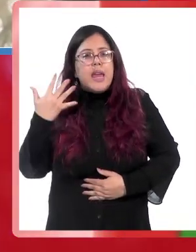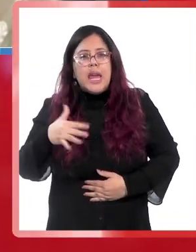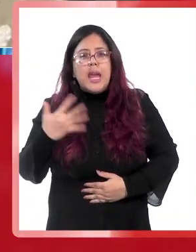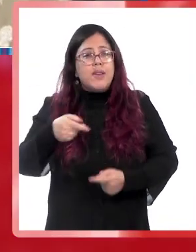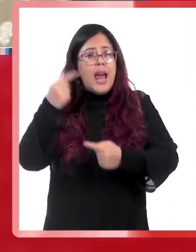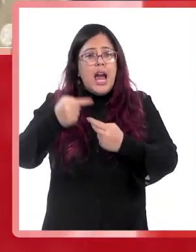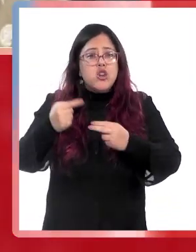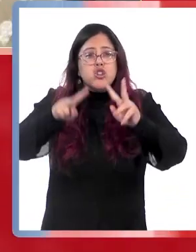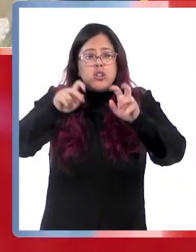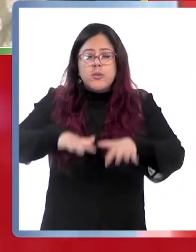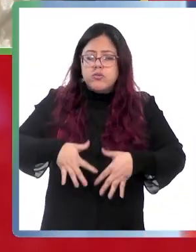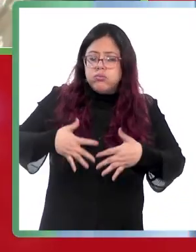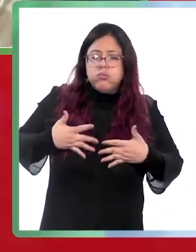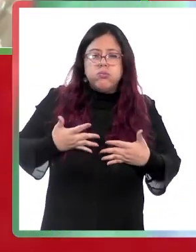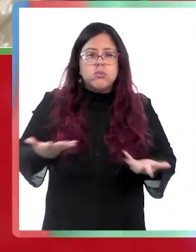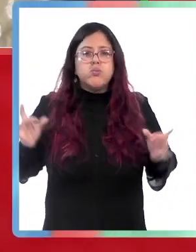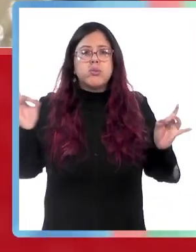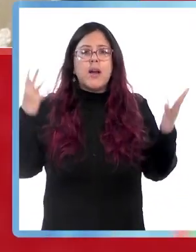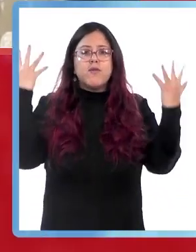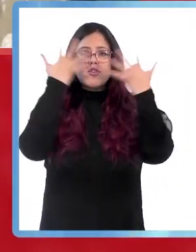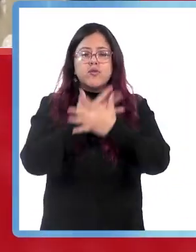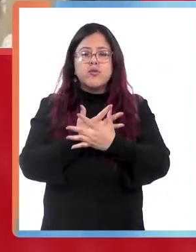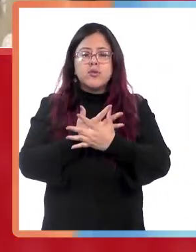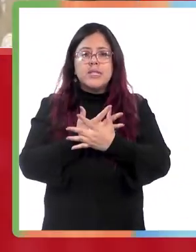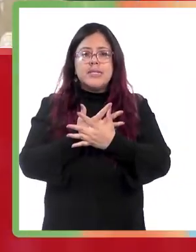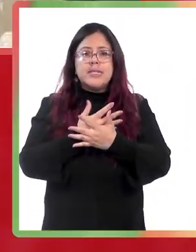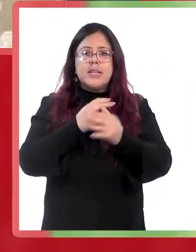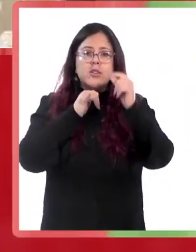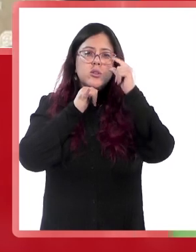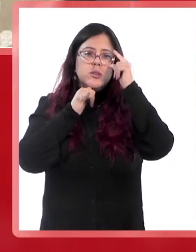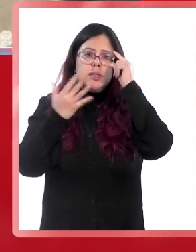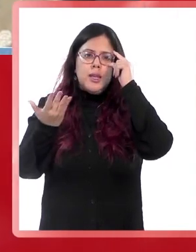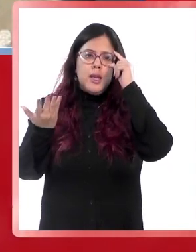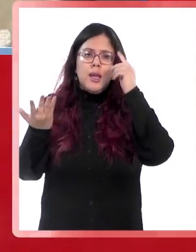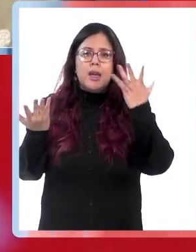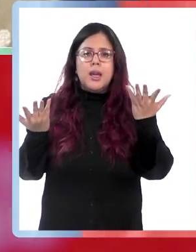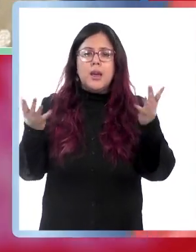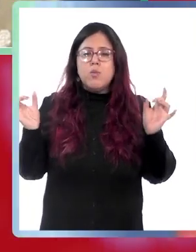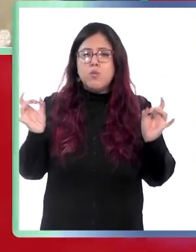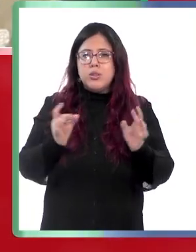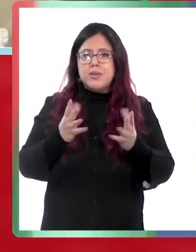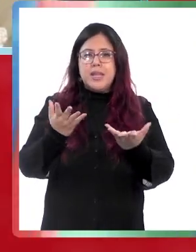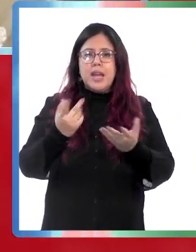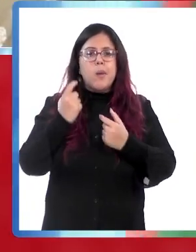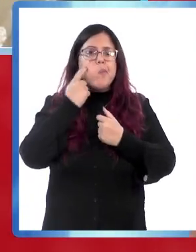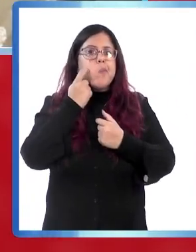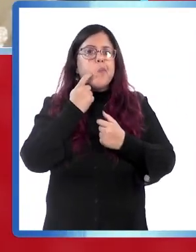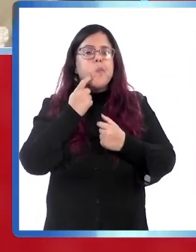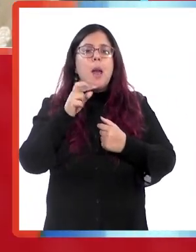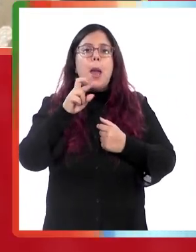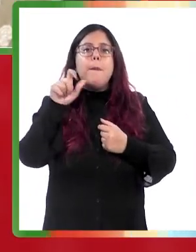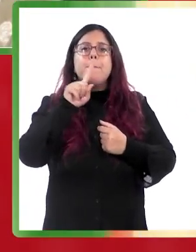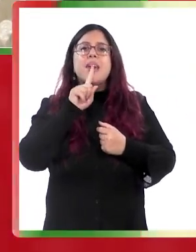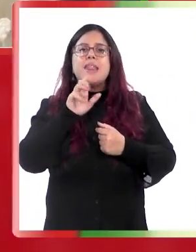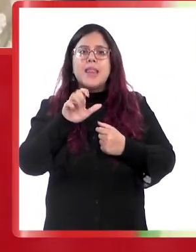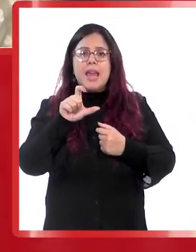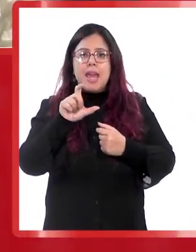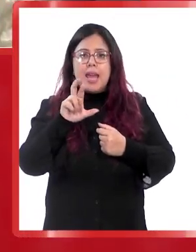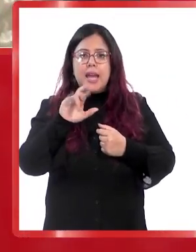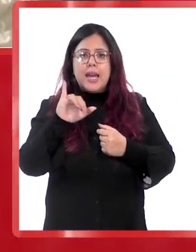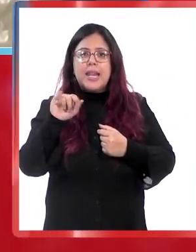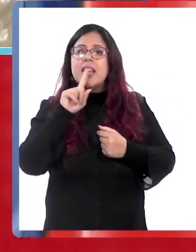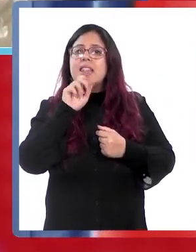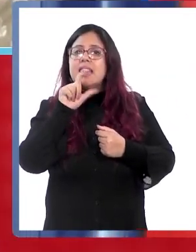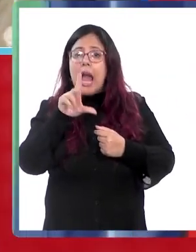fiebre. ¿Hay otros síntomas que podrían quizás confundirse con, no sé, una peste de cristal quizás o con otra